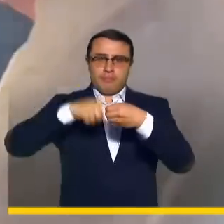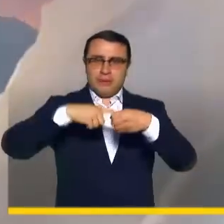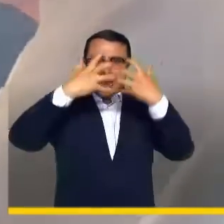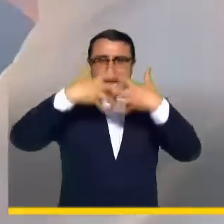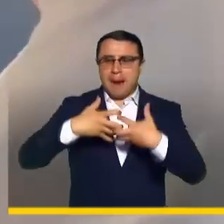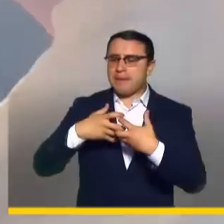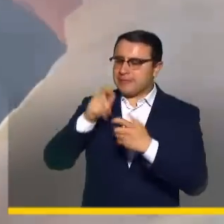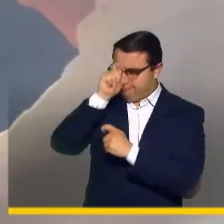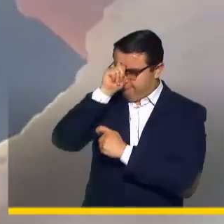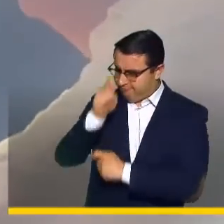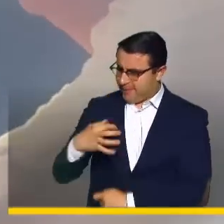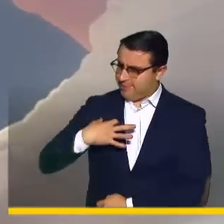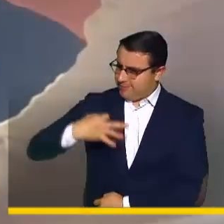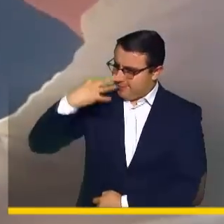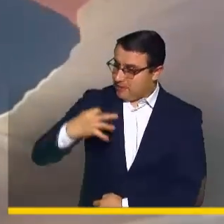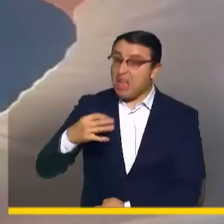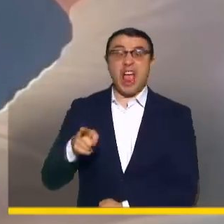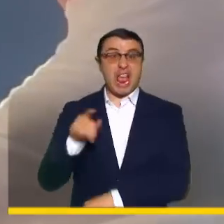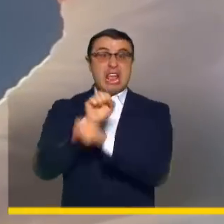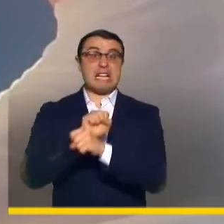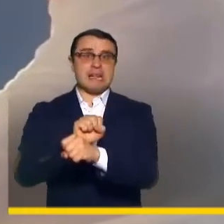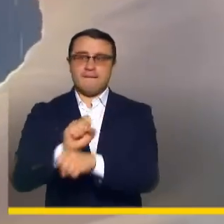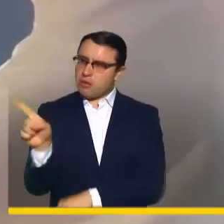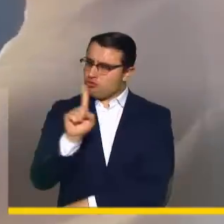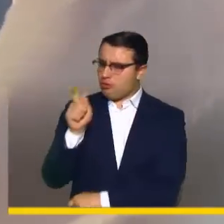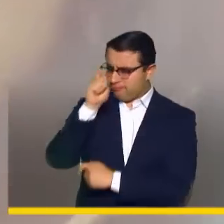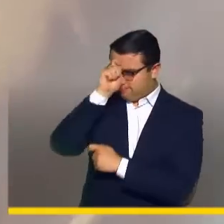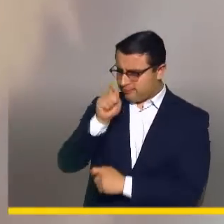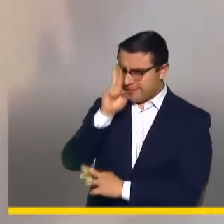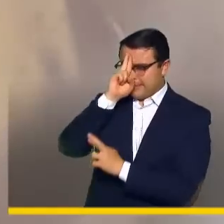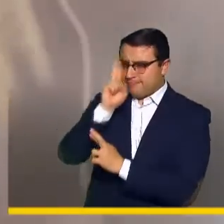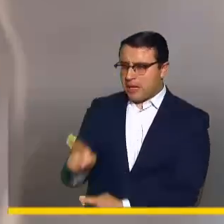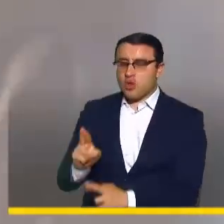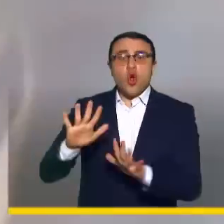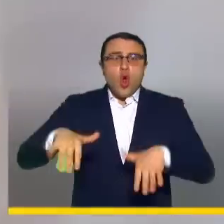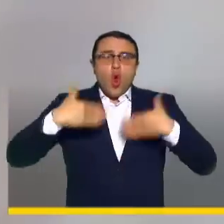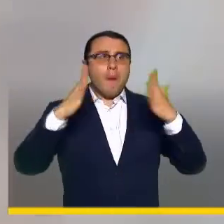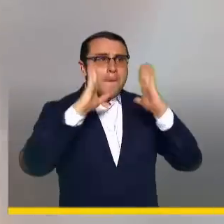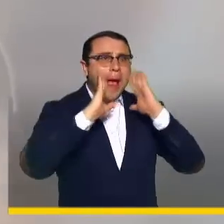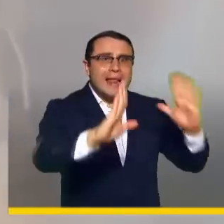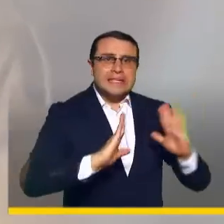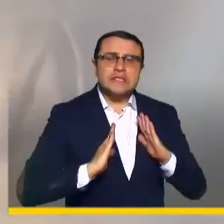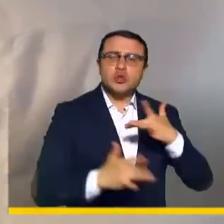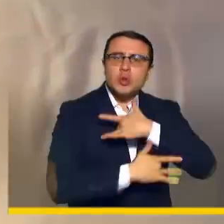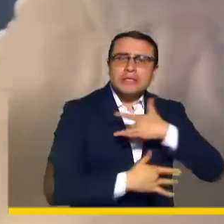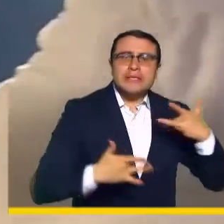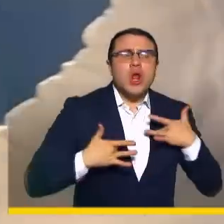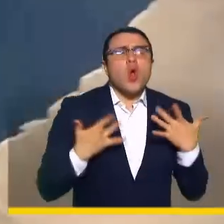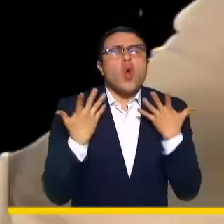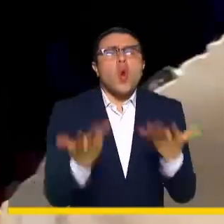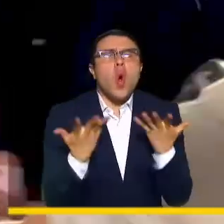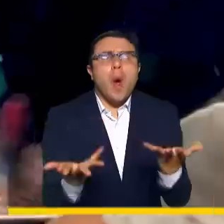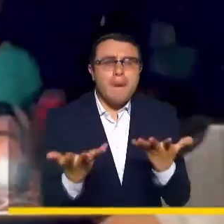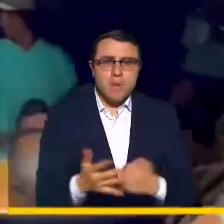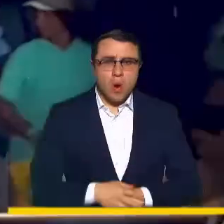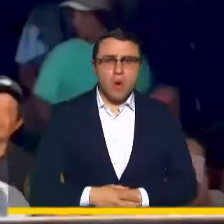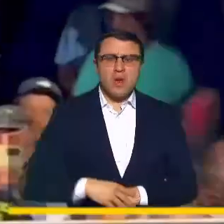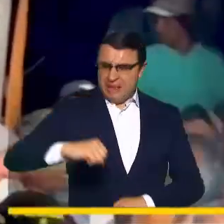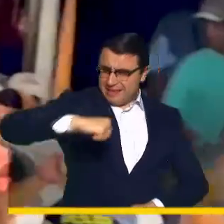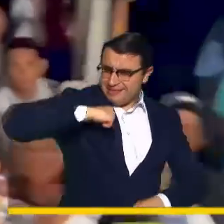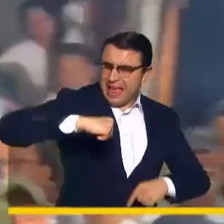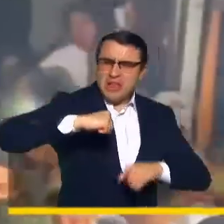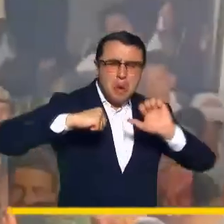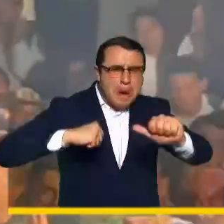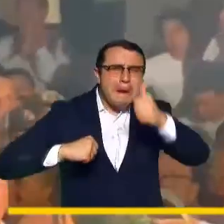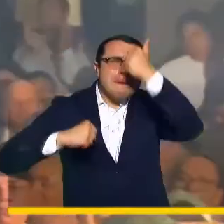y no como una esclava? ¿Cómo podemos ser atendidos en salud? Son derechos